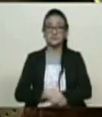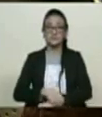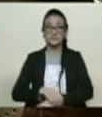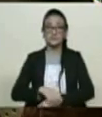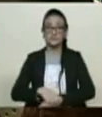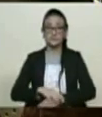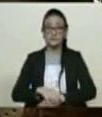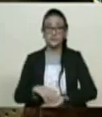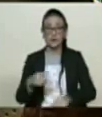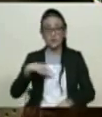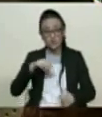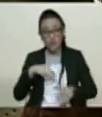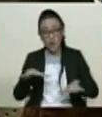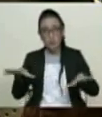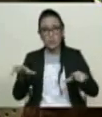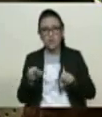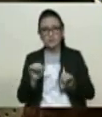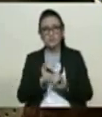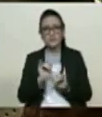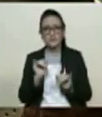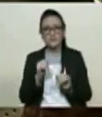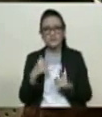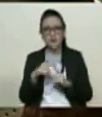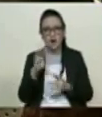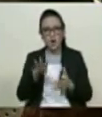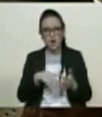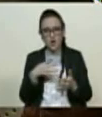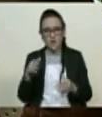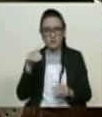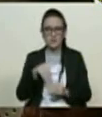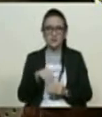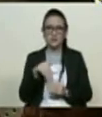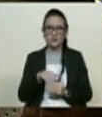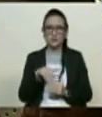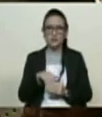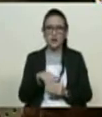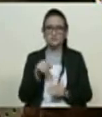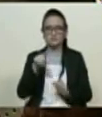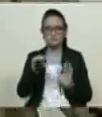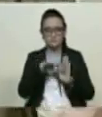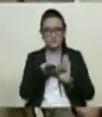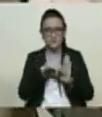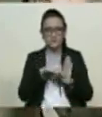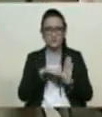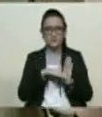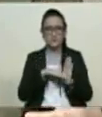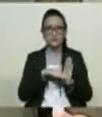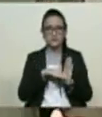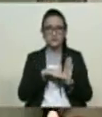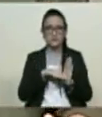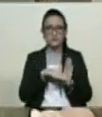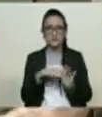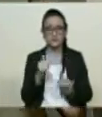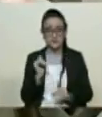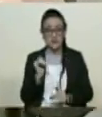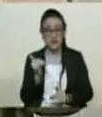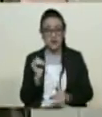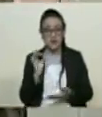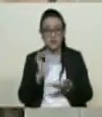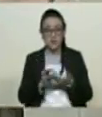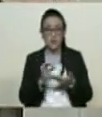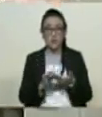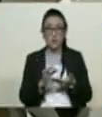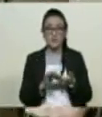la convocatoria y hacemos el cronograma electoral, esas garantías que estaba en ese documento que